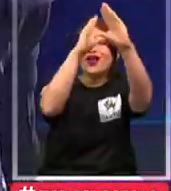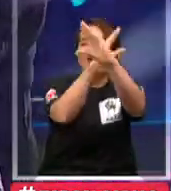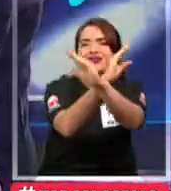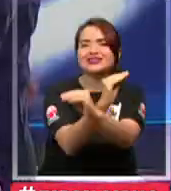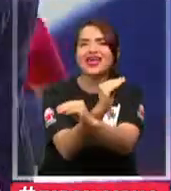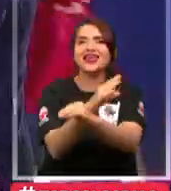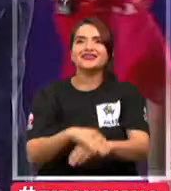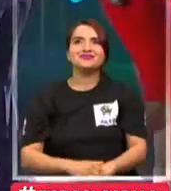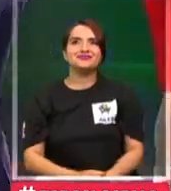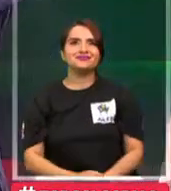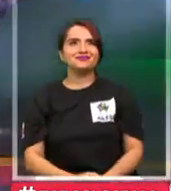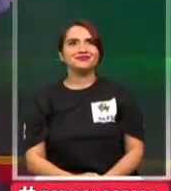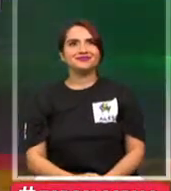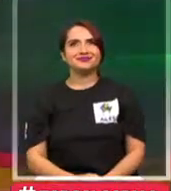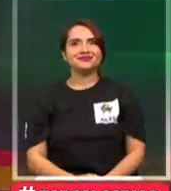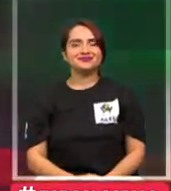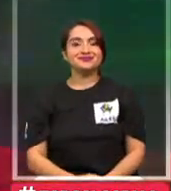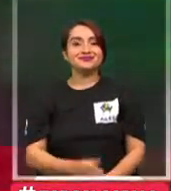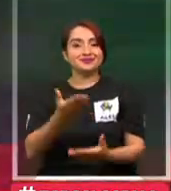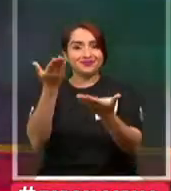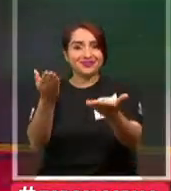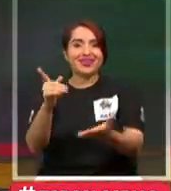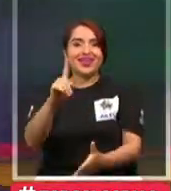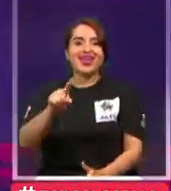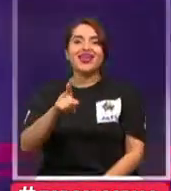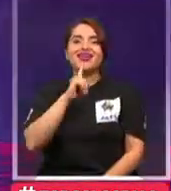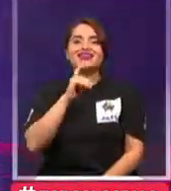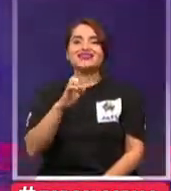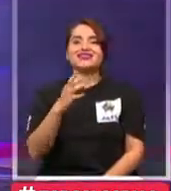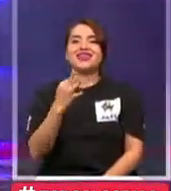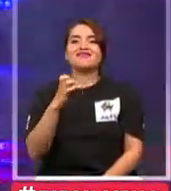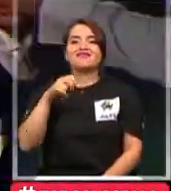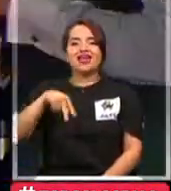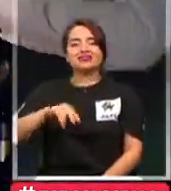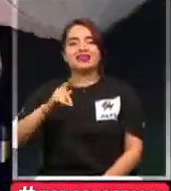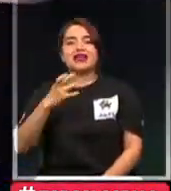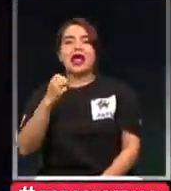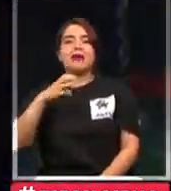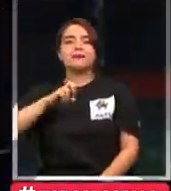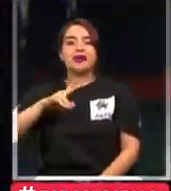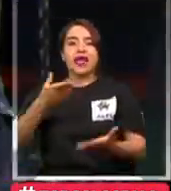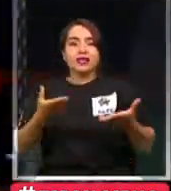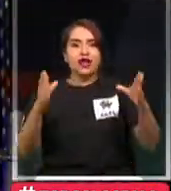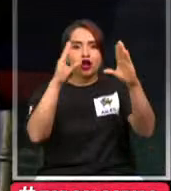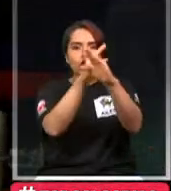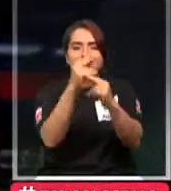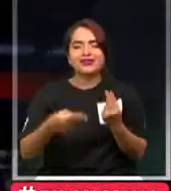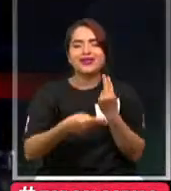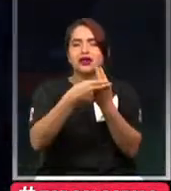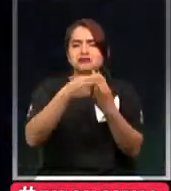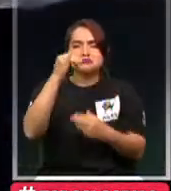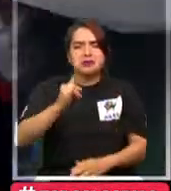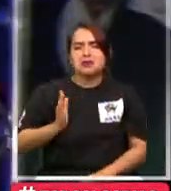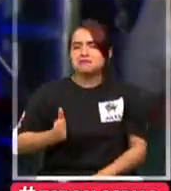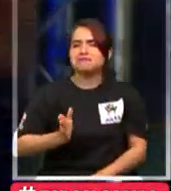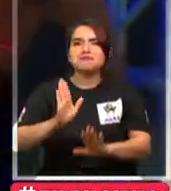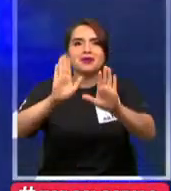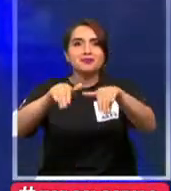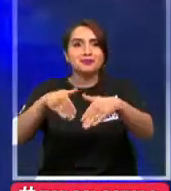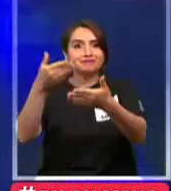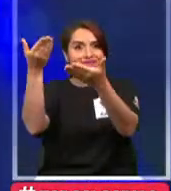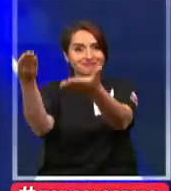Estefan. El genio Estefan Kramer esta noche en Teletón, como siempre. Ahí está, Bad